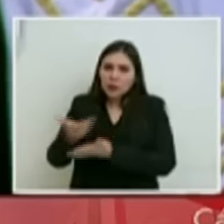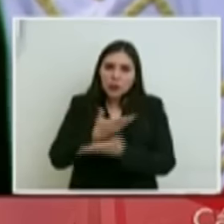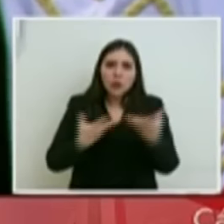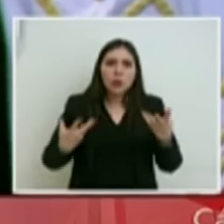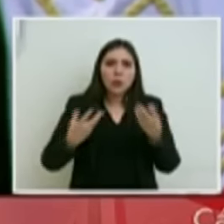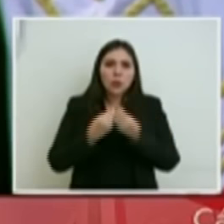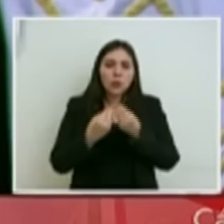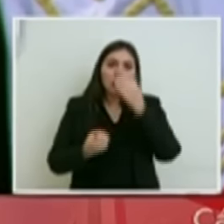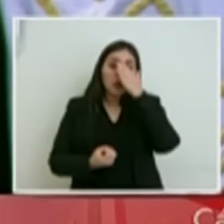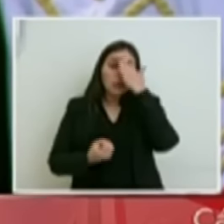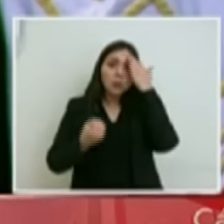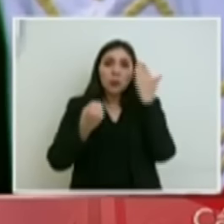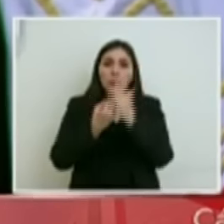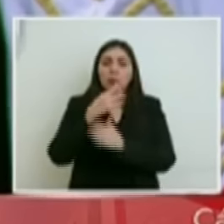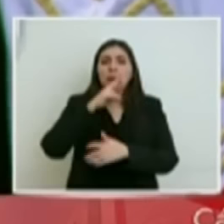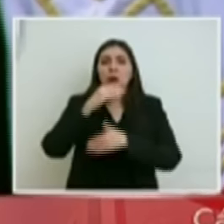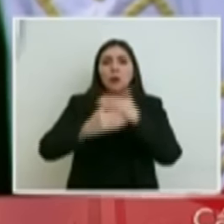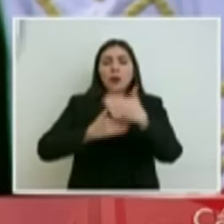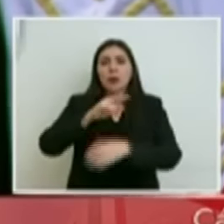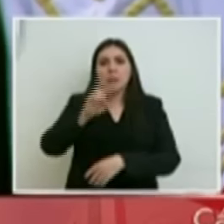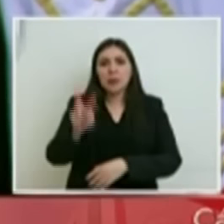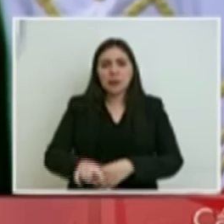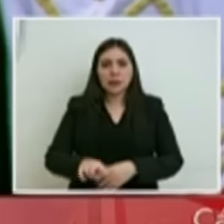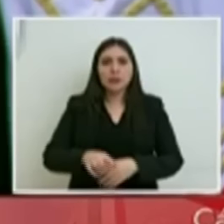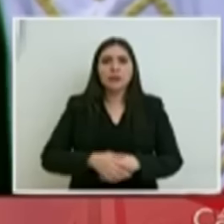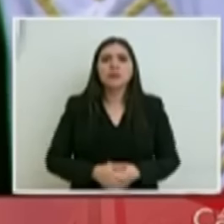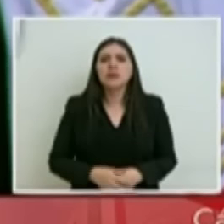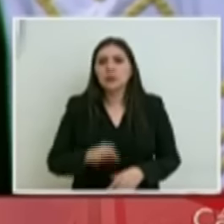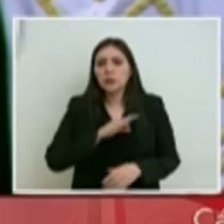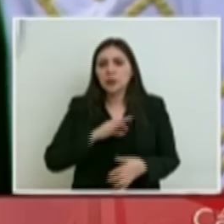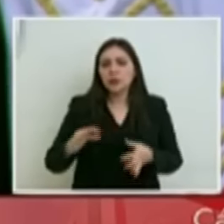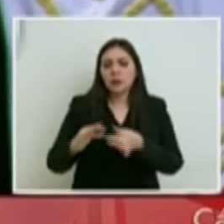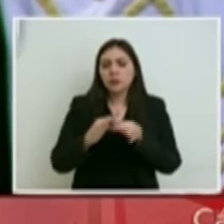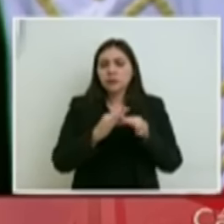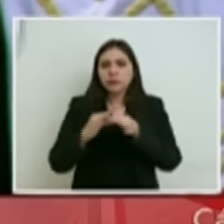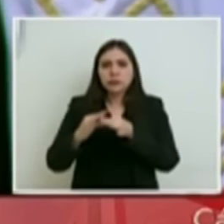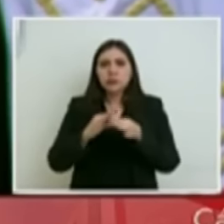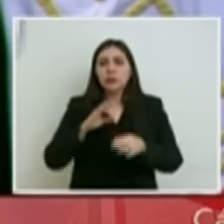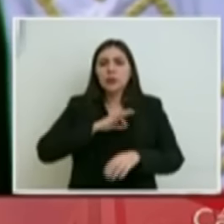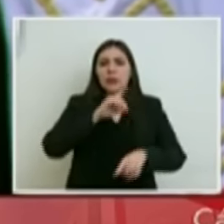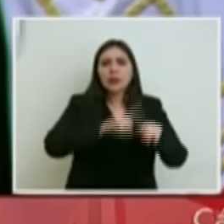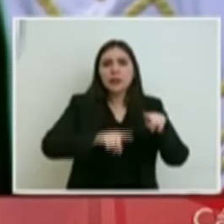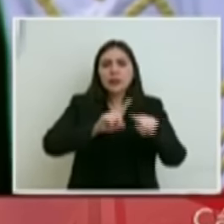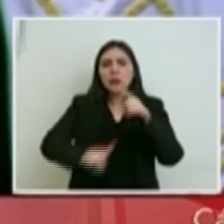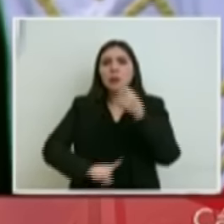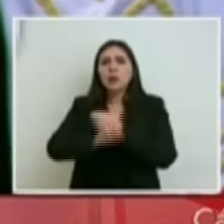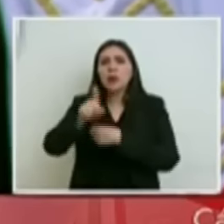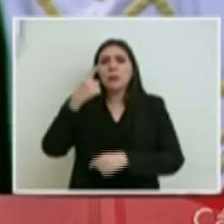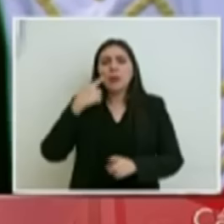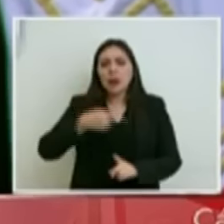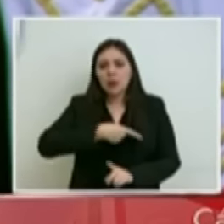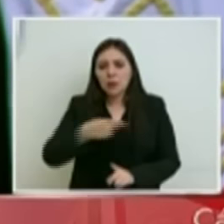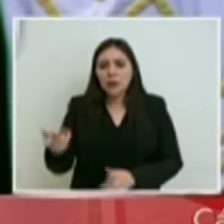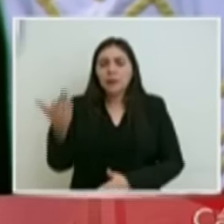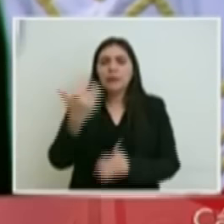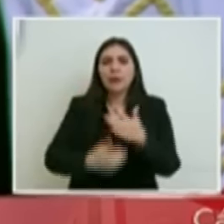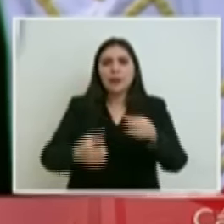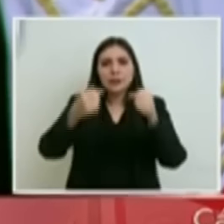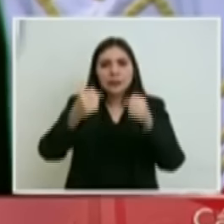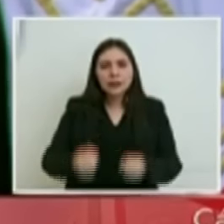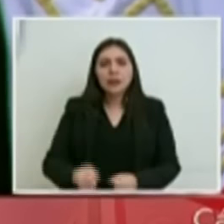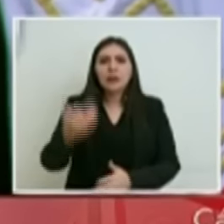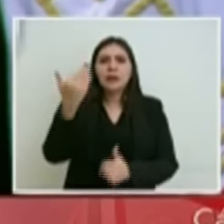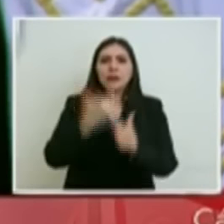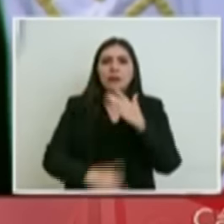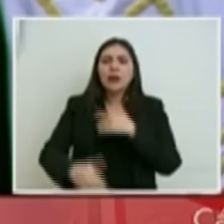una nueva y mejor realidad. Que podamos ir de la mano para encontrar soluciones a la pobreza, la inseguridad, la